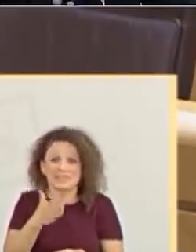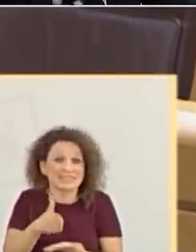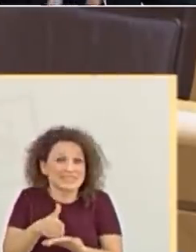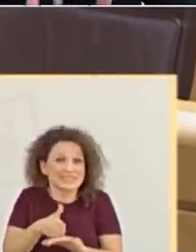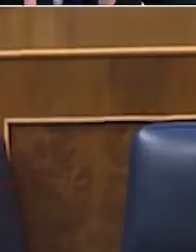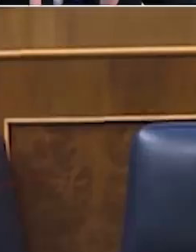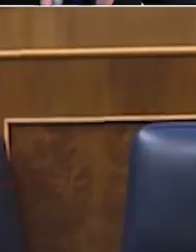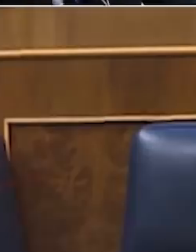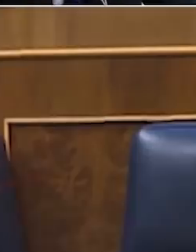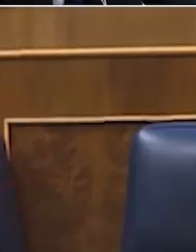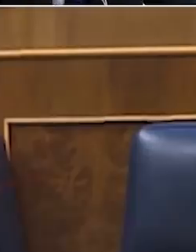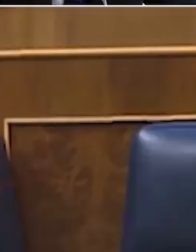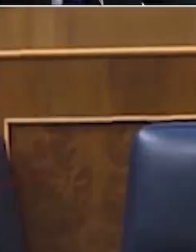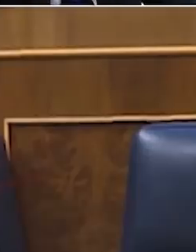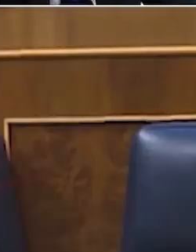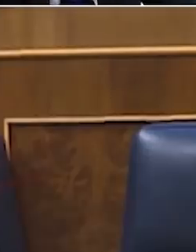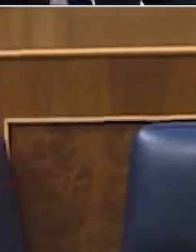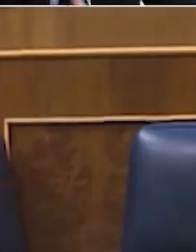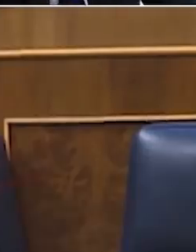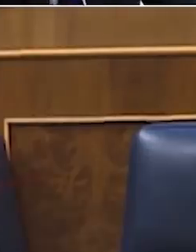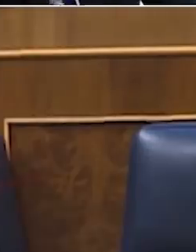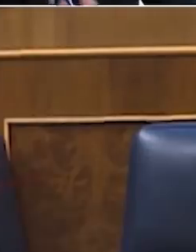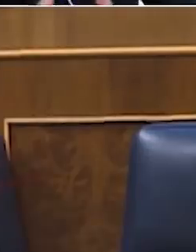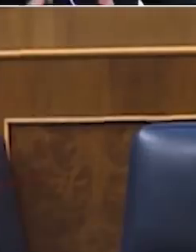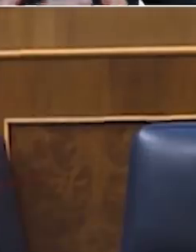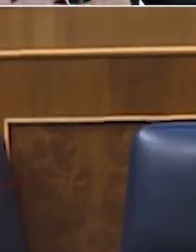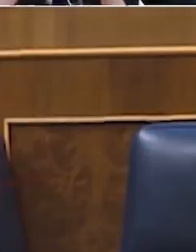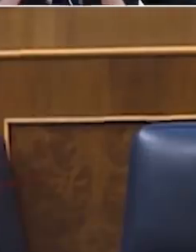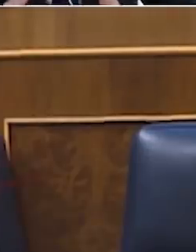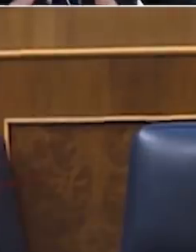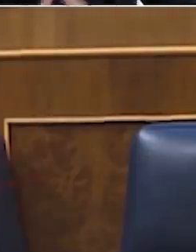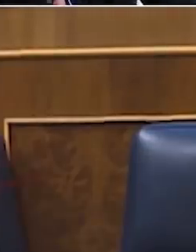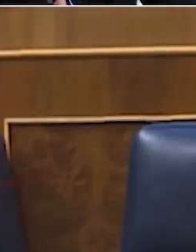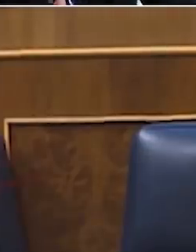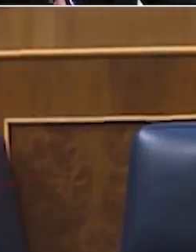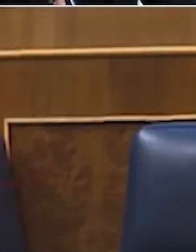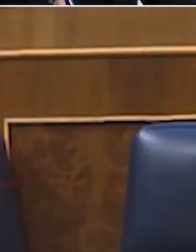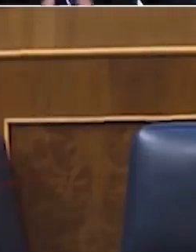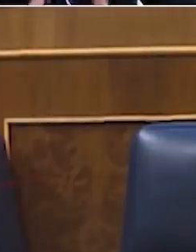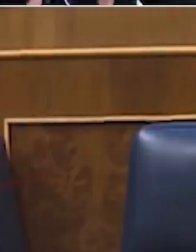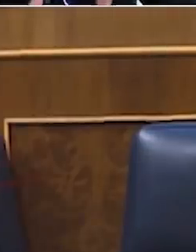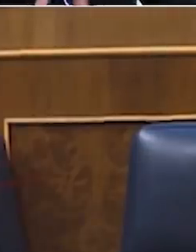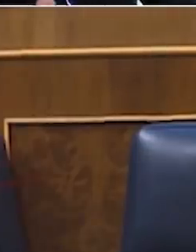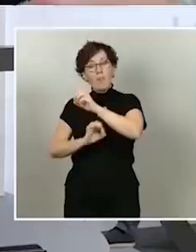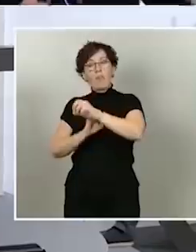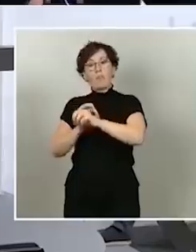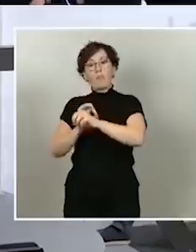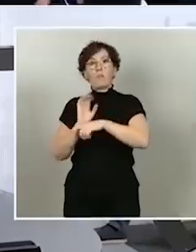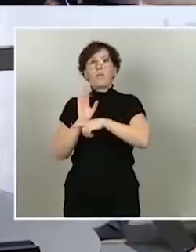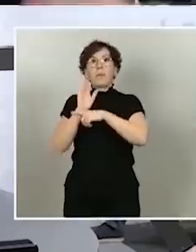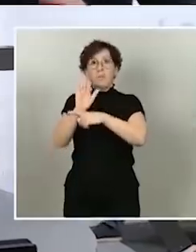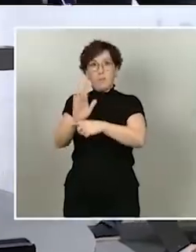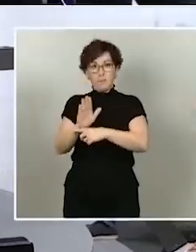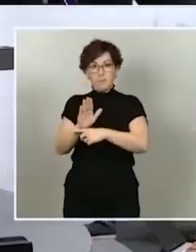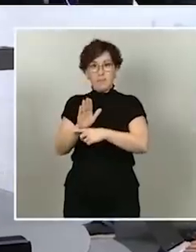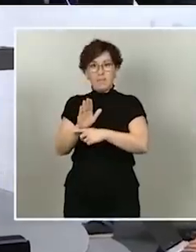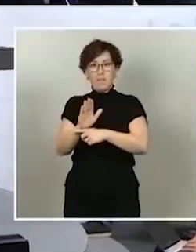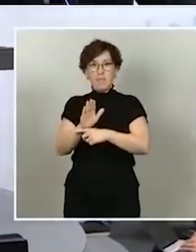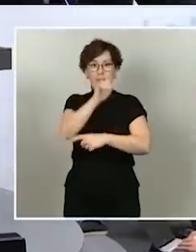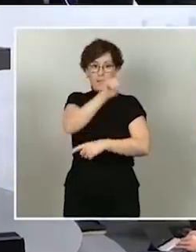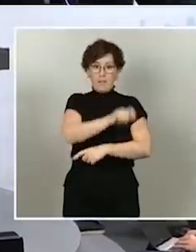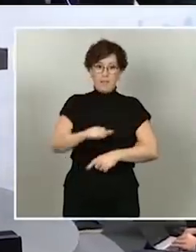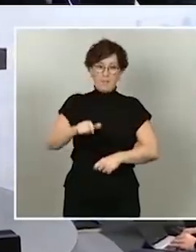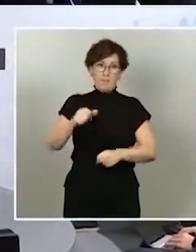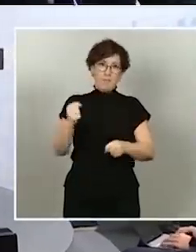manejadas el punto 3 sería el control del poder judicial y legal y de los sistemas de inteligencia el nombramiento de dolores del galo como fiscal